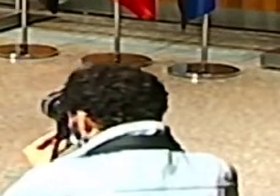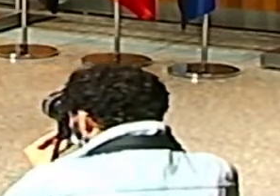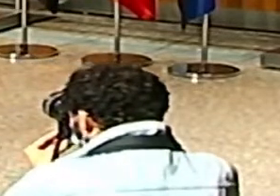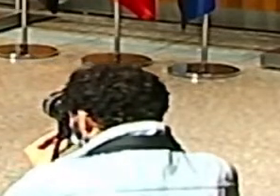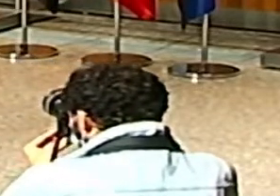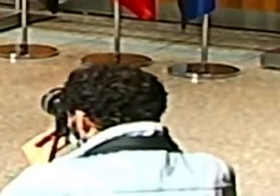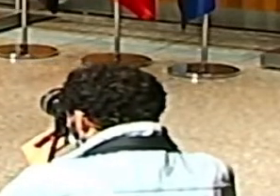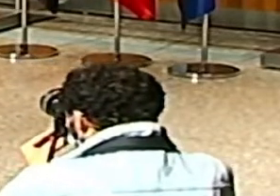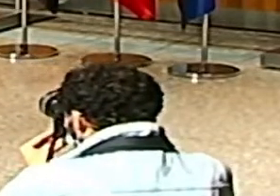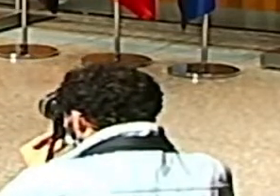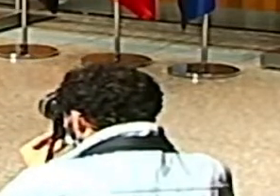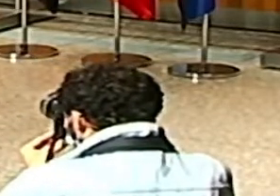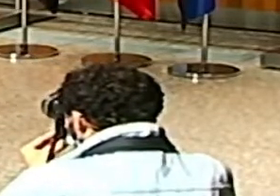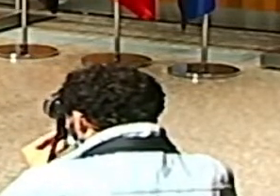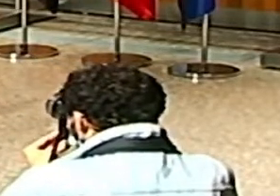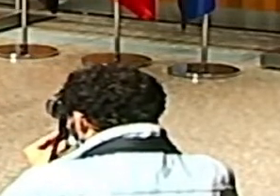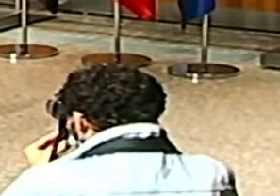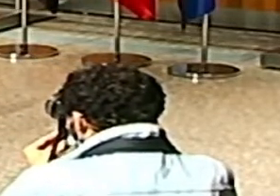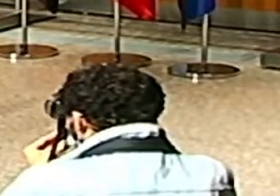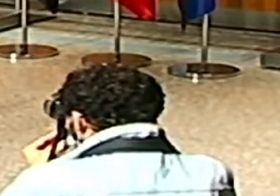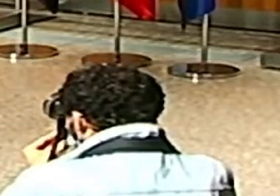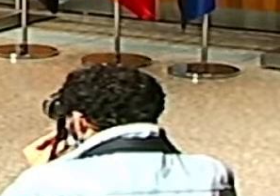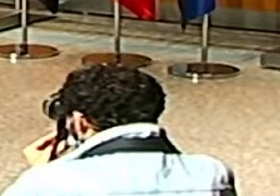Bueno, cuando vosotros digáis,